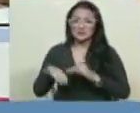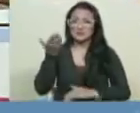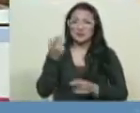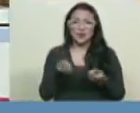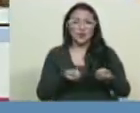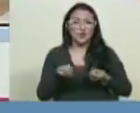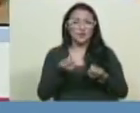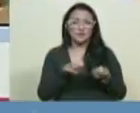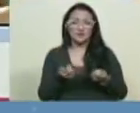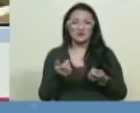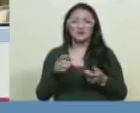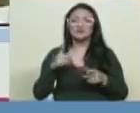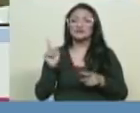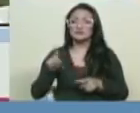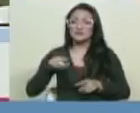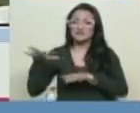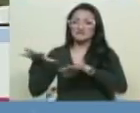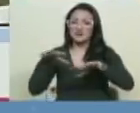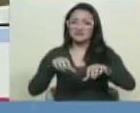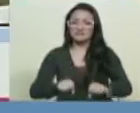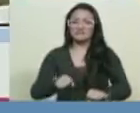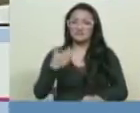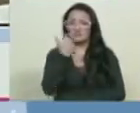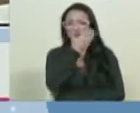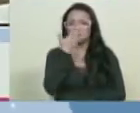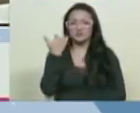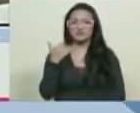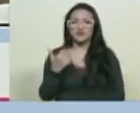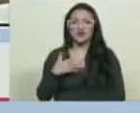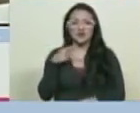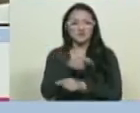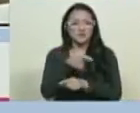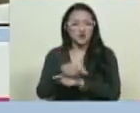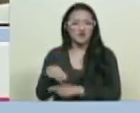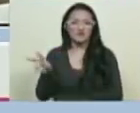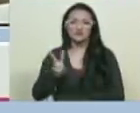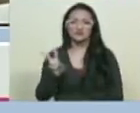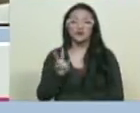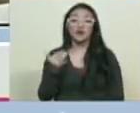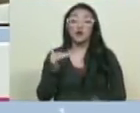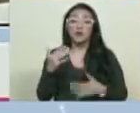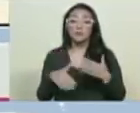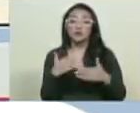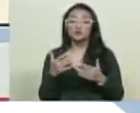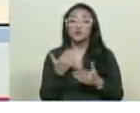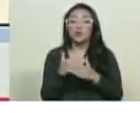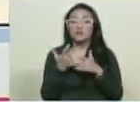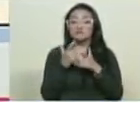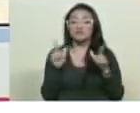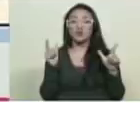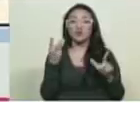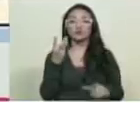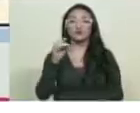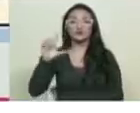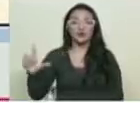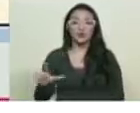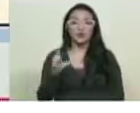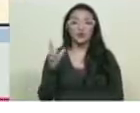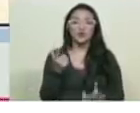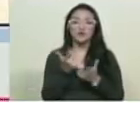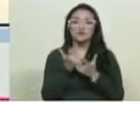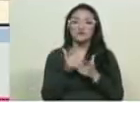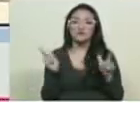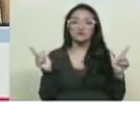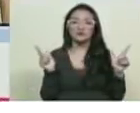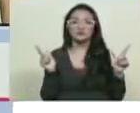al imperialismo que ha tratado de imponer sus reglas en Venezuela. Estamos en proceso de liberación desde el 30 de julio, de liberación de lo que se